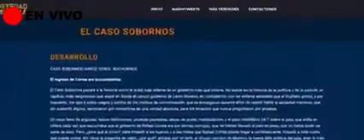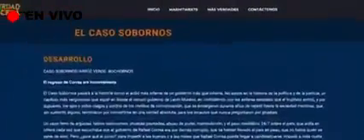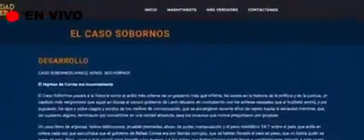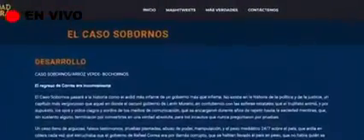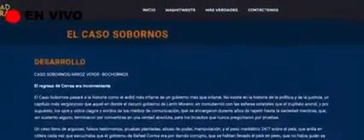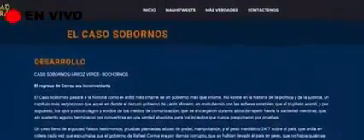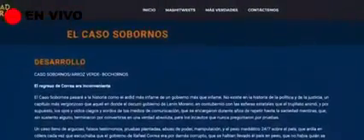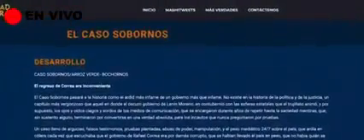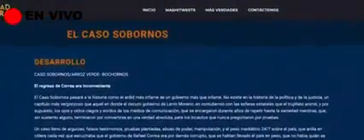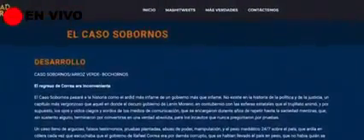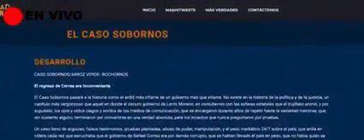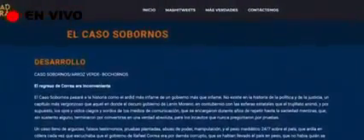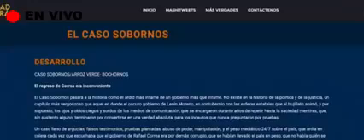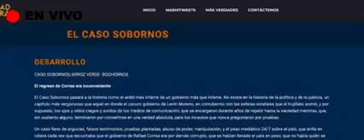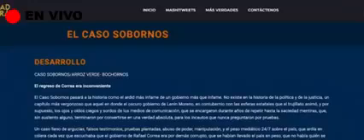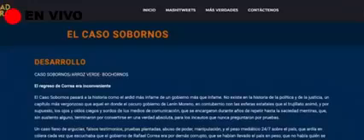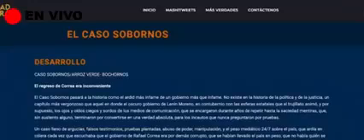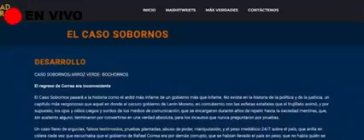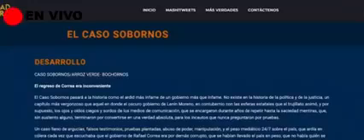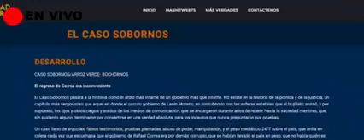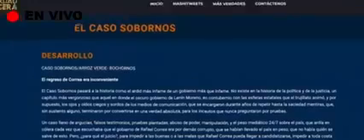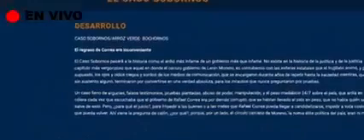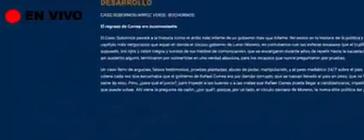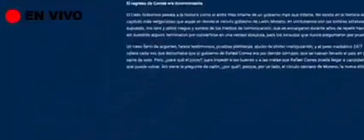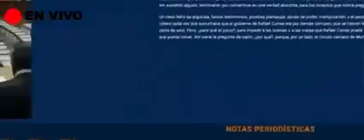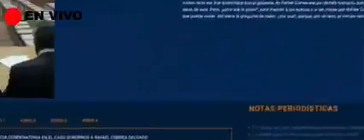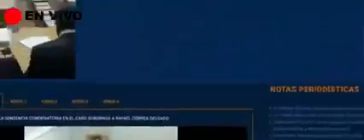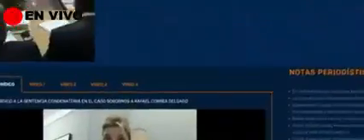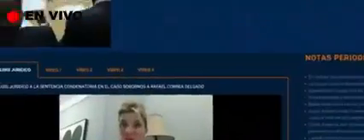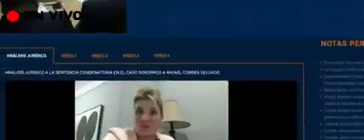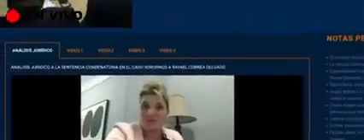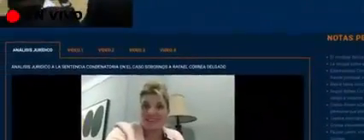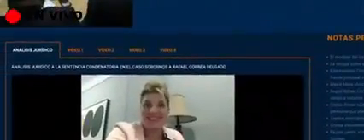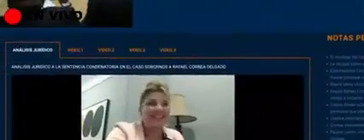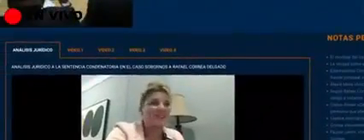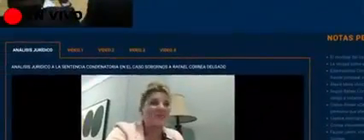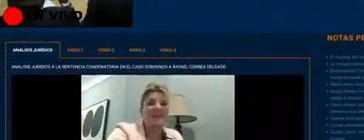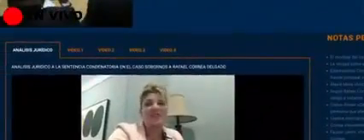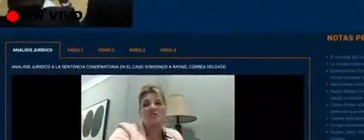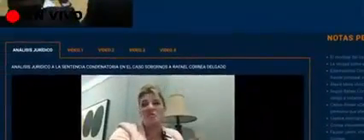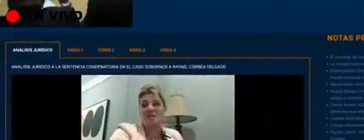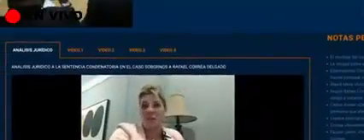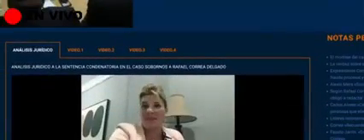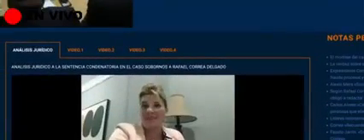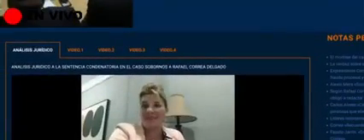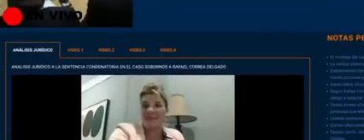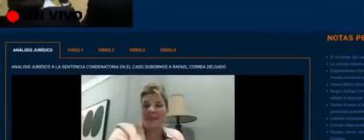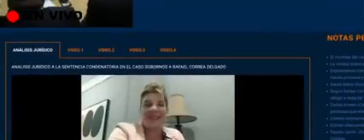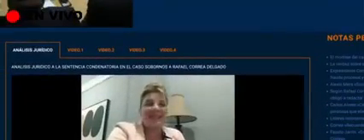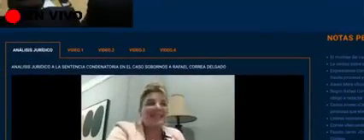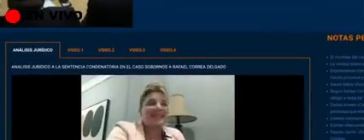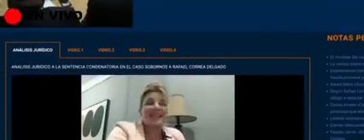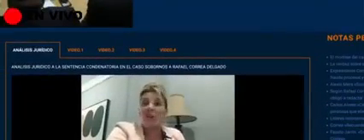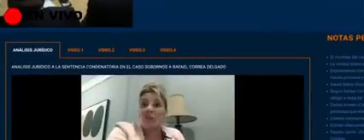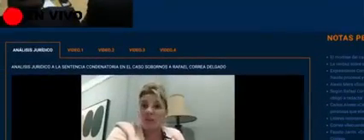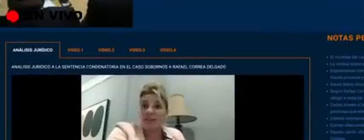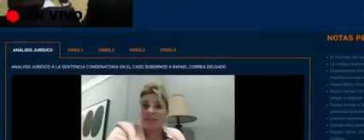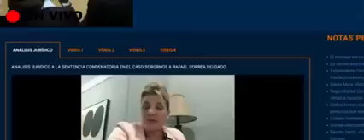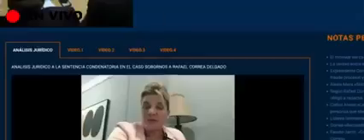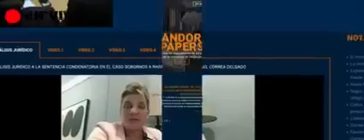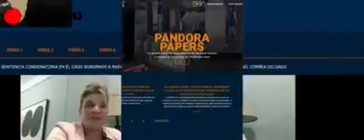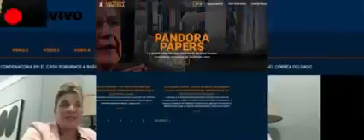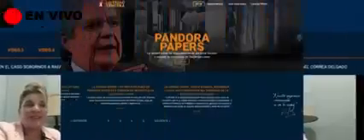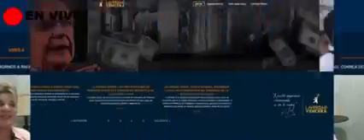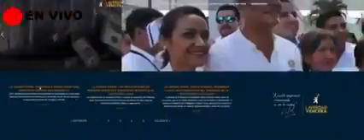oceanógrafo de nacional geographic porque hicieron un documental de galápagos sobre kristen si es algo así se llamaba no me acuerdo